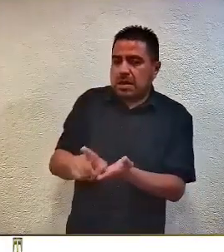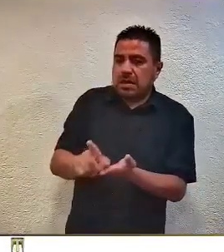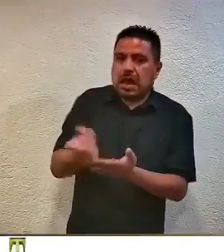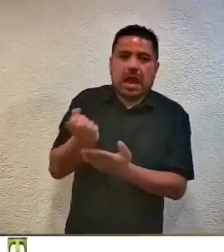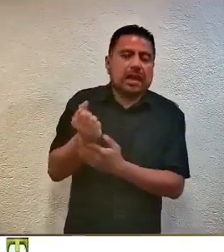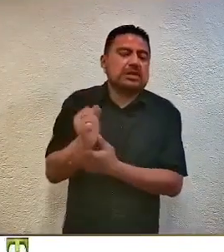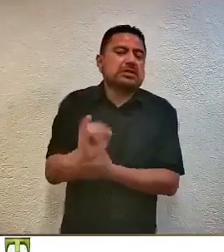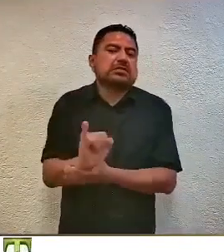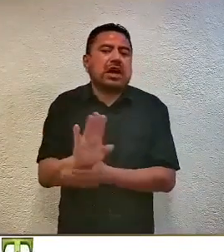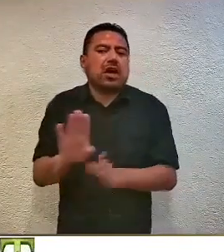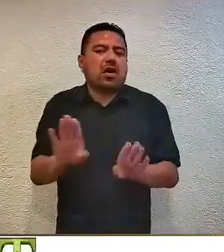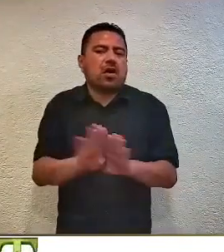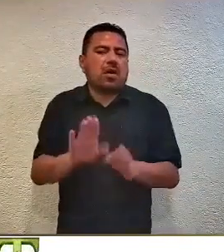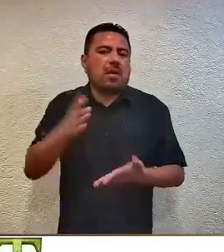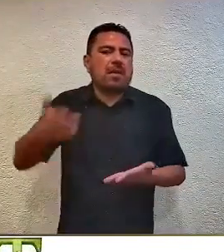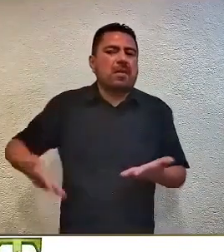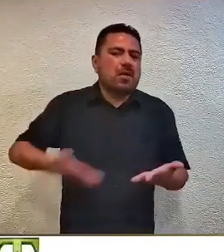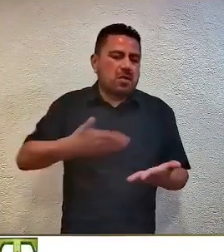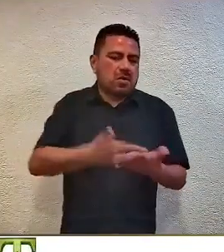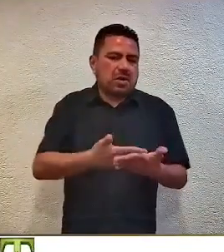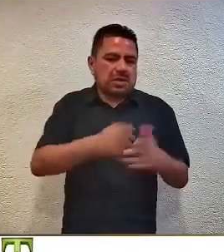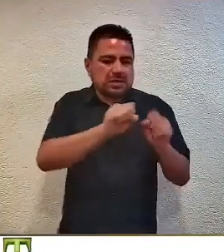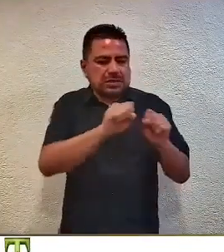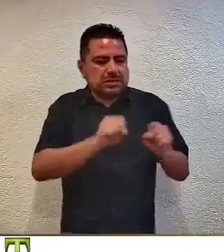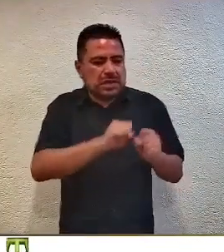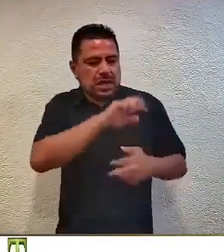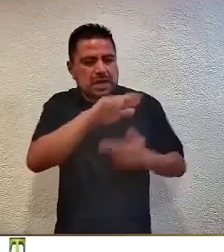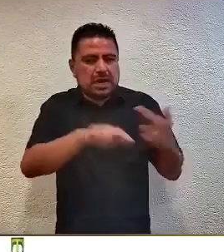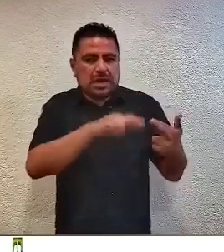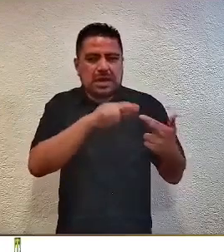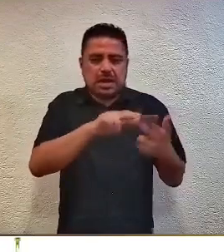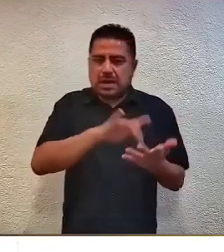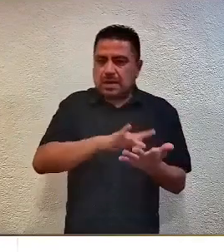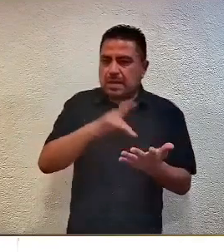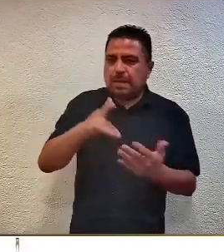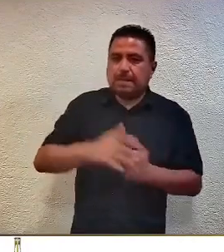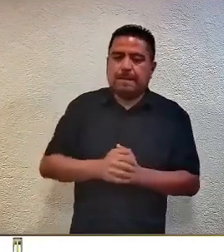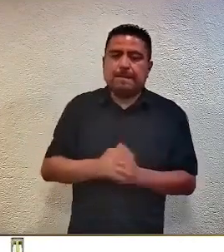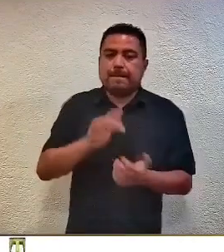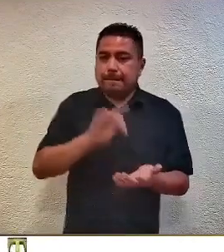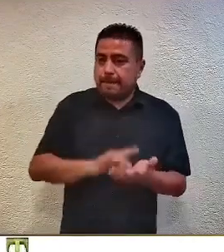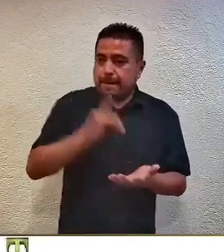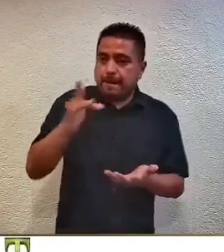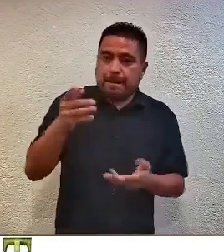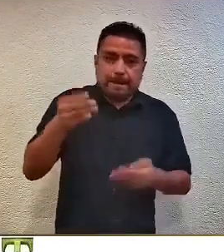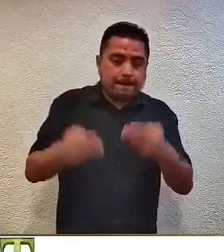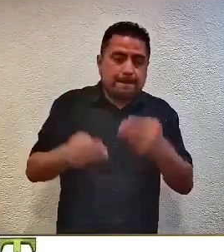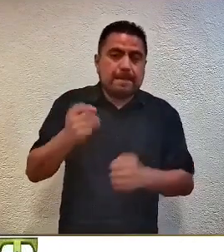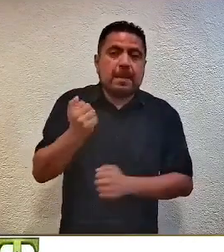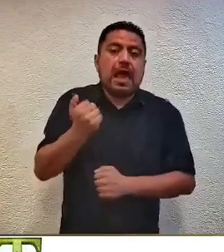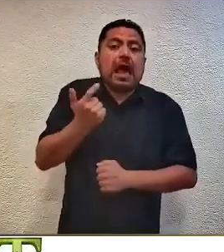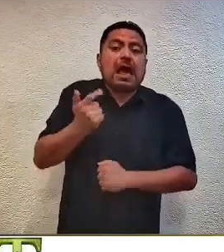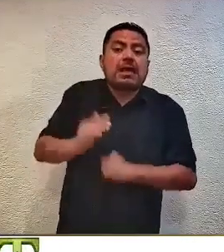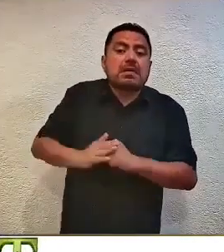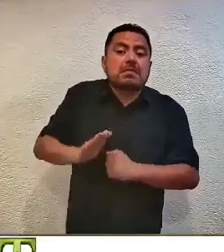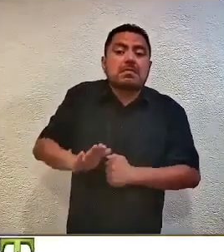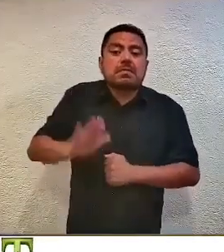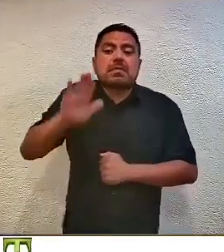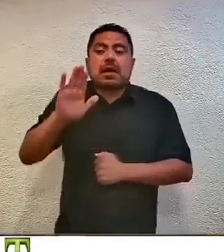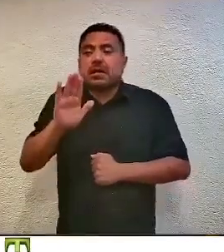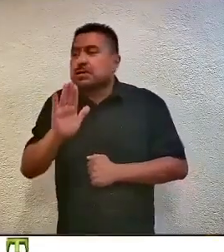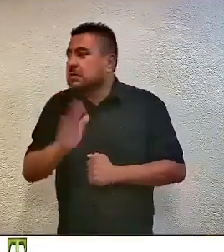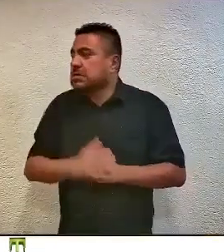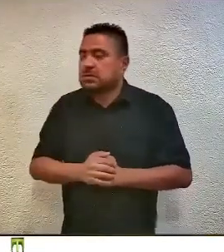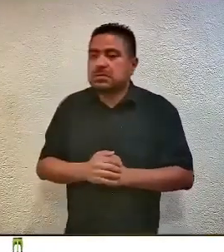como lo pidió Sala Regional. Gracias. Gracias, magistrado. ¿Alguien más va a hacer uso de la